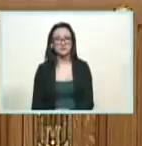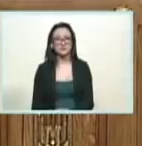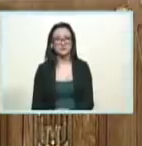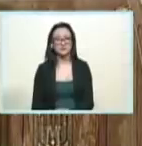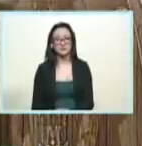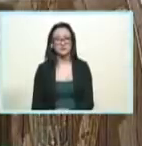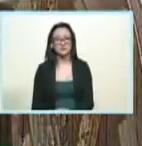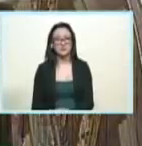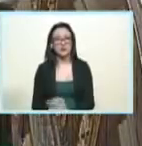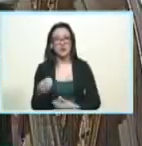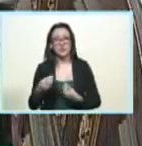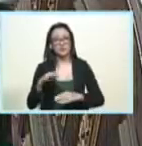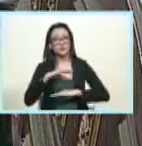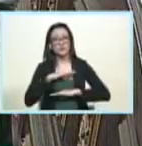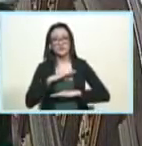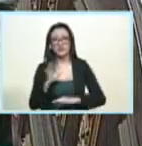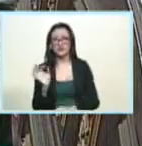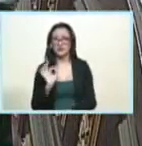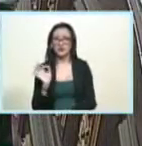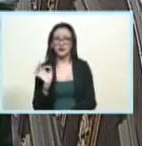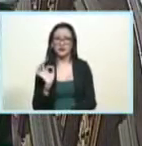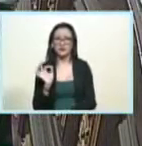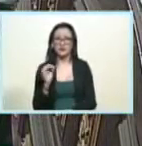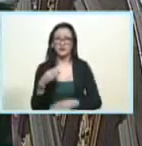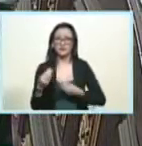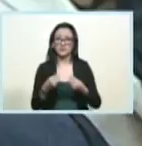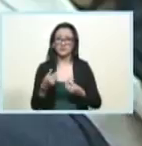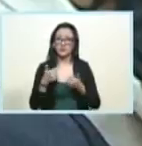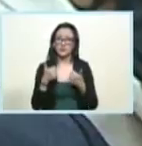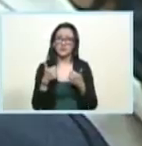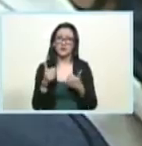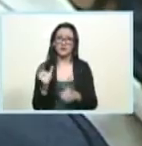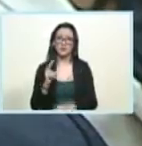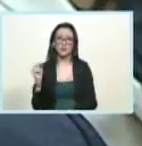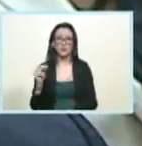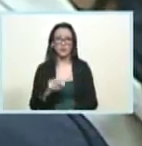No estamos haciendo lo suficiente, ni lo estamos haciendo bien.